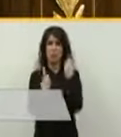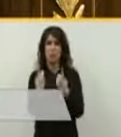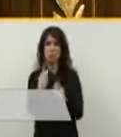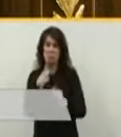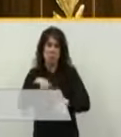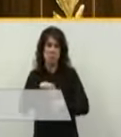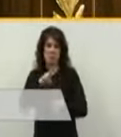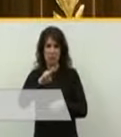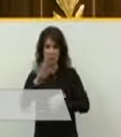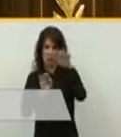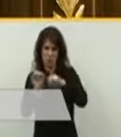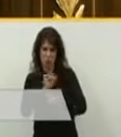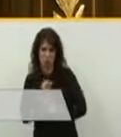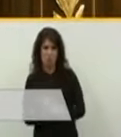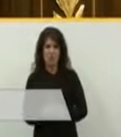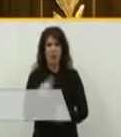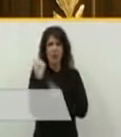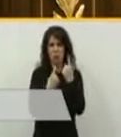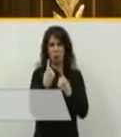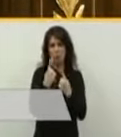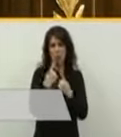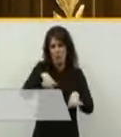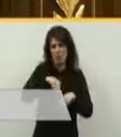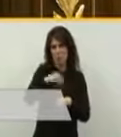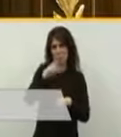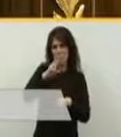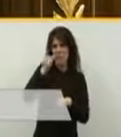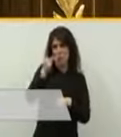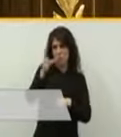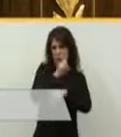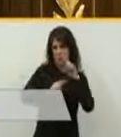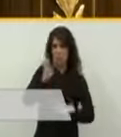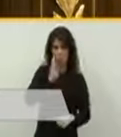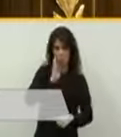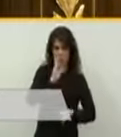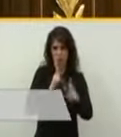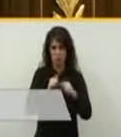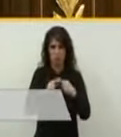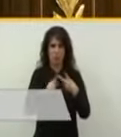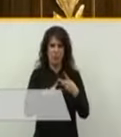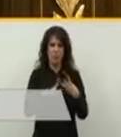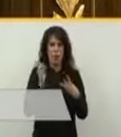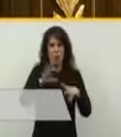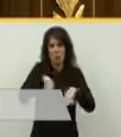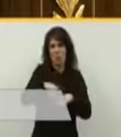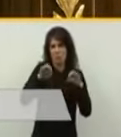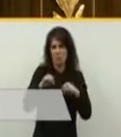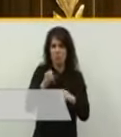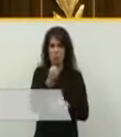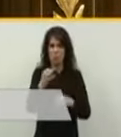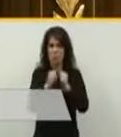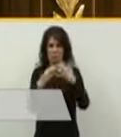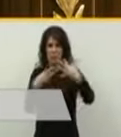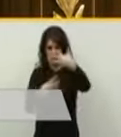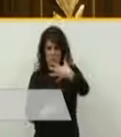se conforma con que el segundo problema de los españoles sea la corrupción. Hay quien se conforma con estar en el país número 28 de la OCDE en educación.